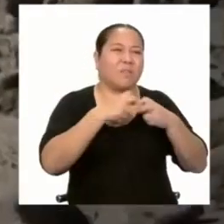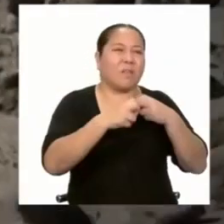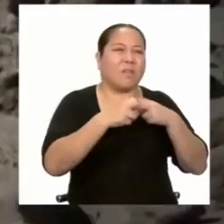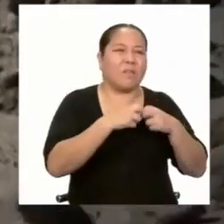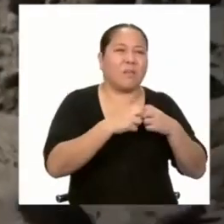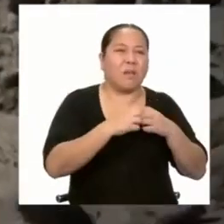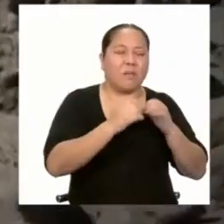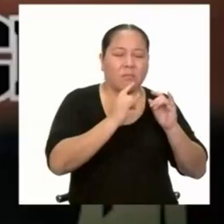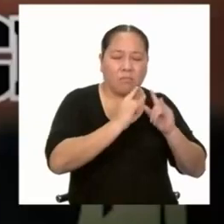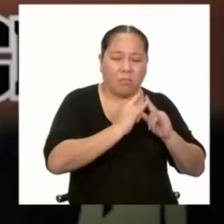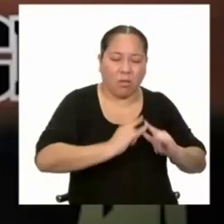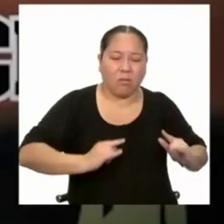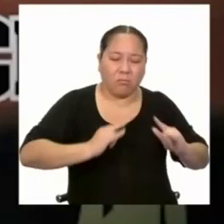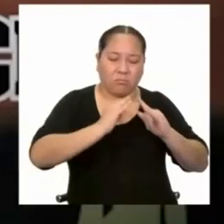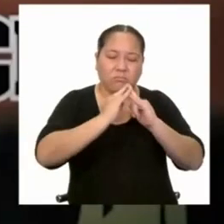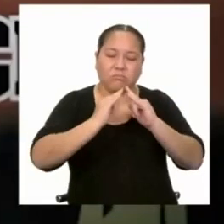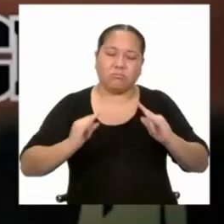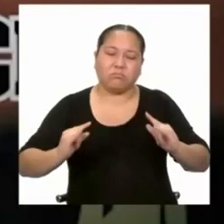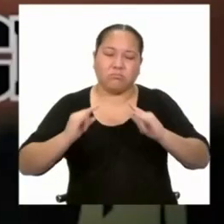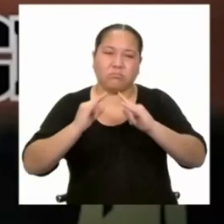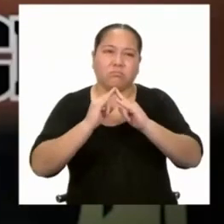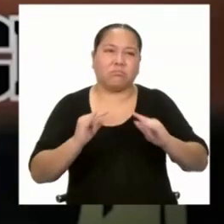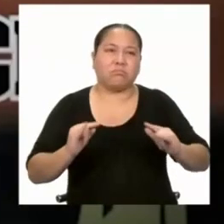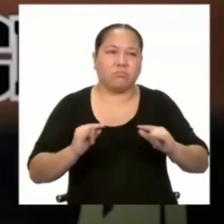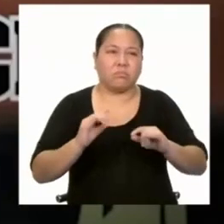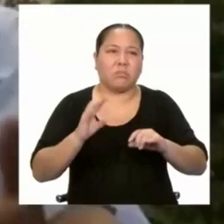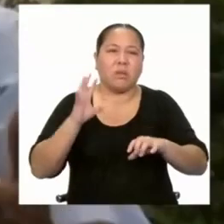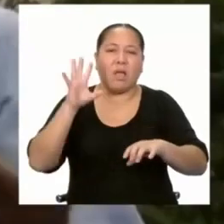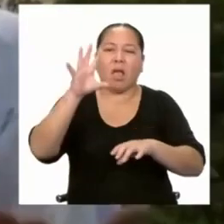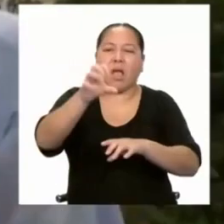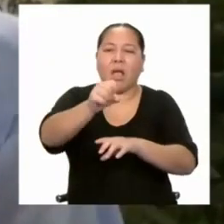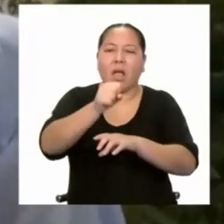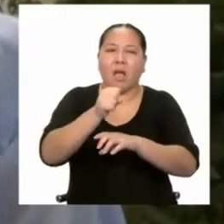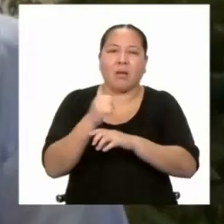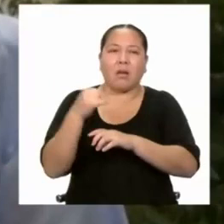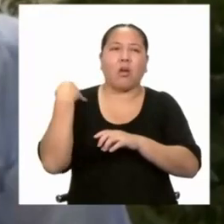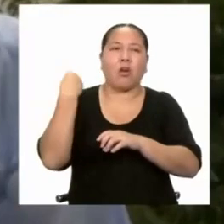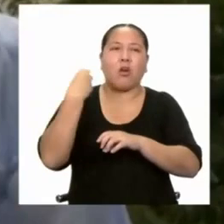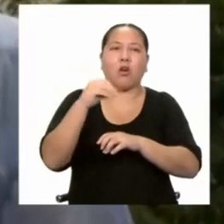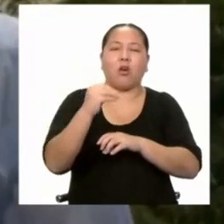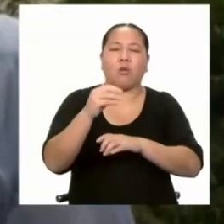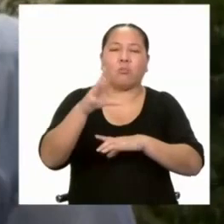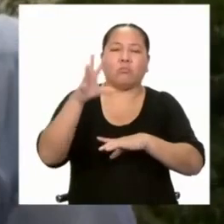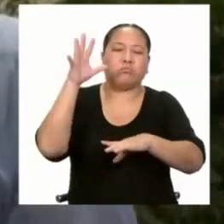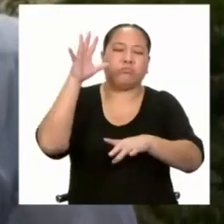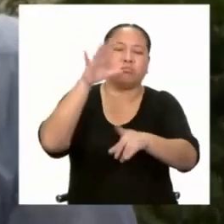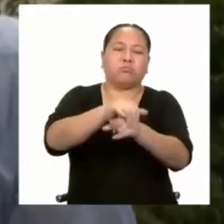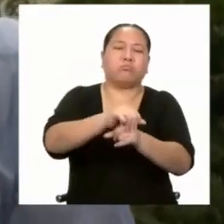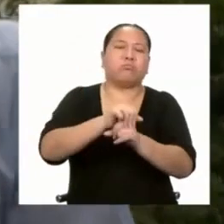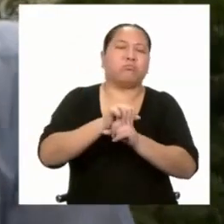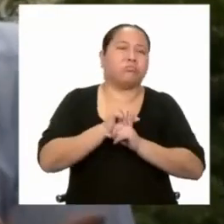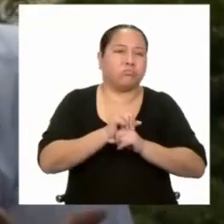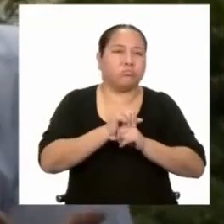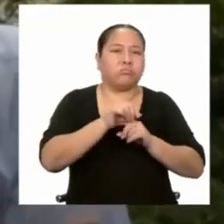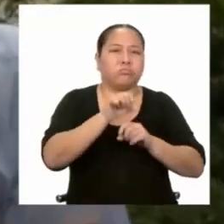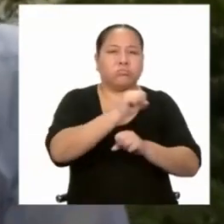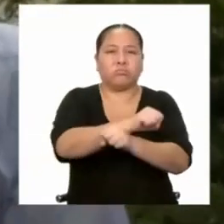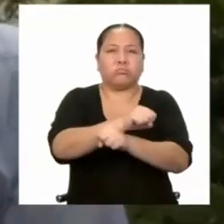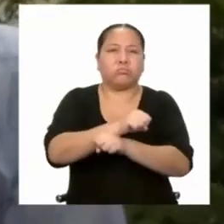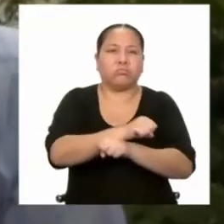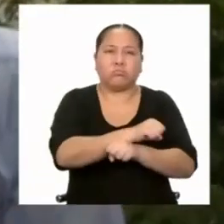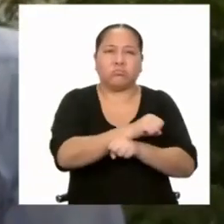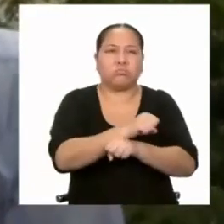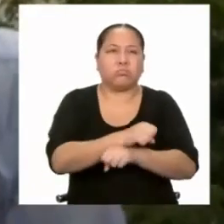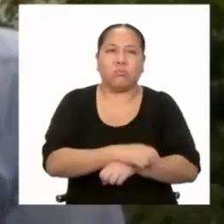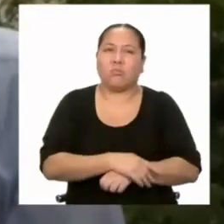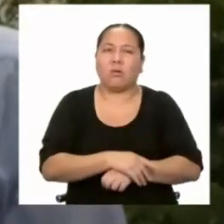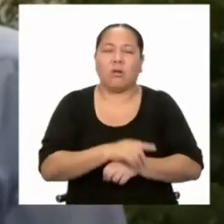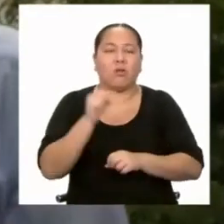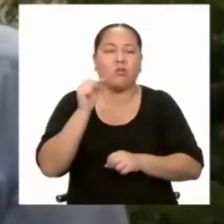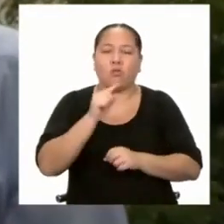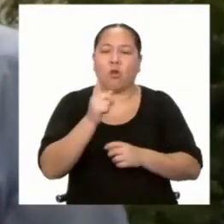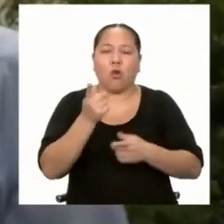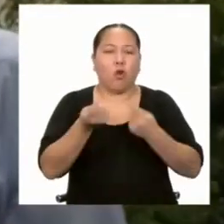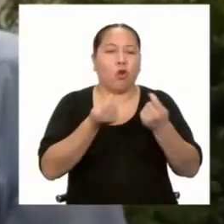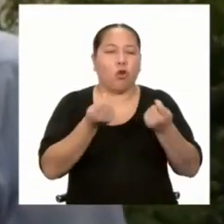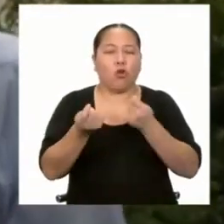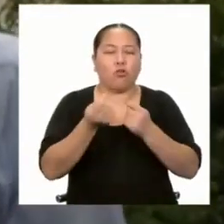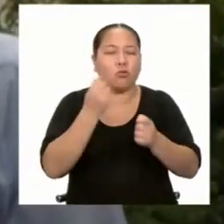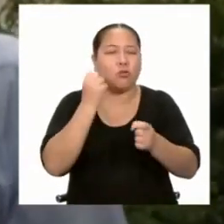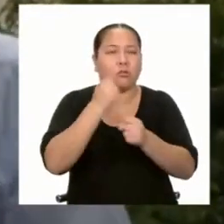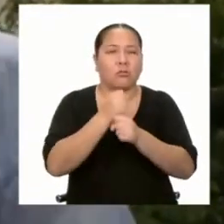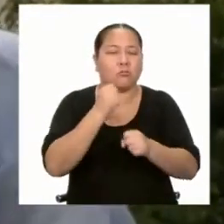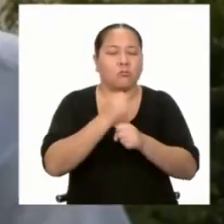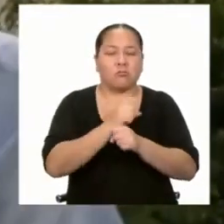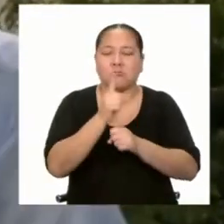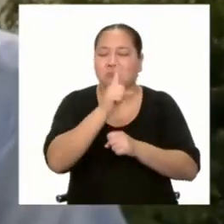campamentos precarios, esclavizan a jóvenes, no hay ningún control sobre el trabajo, no se cumplen las normas